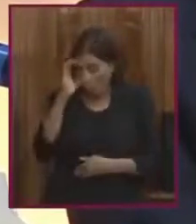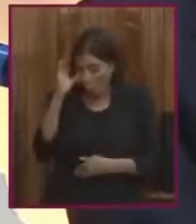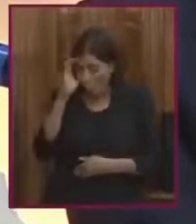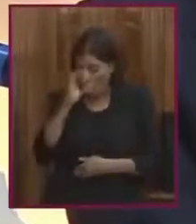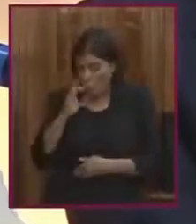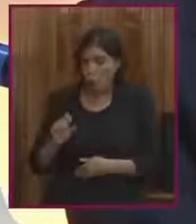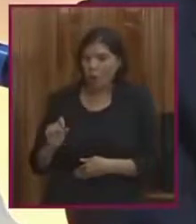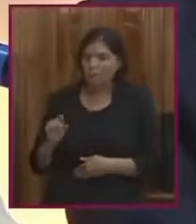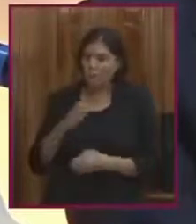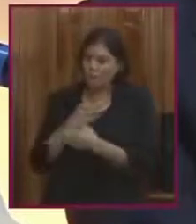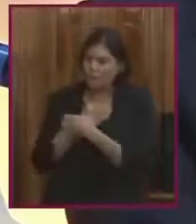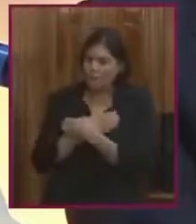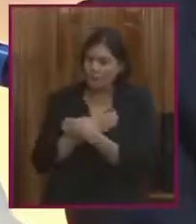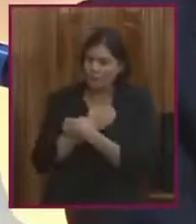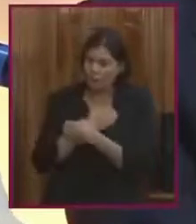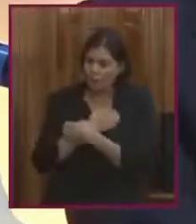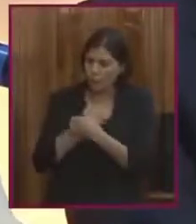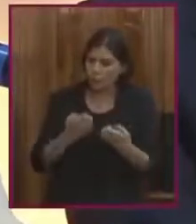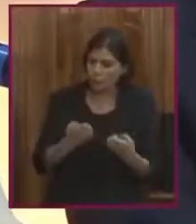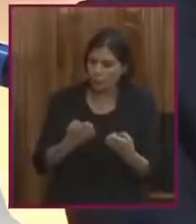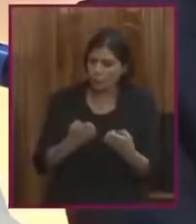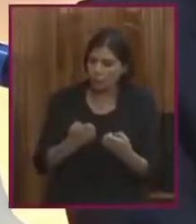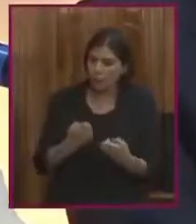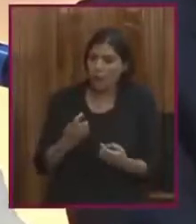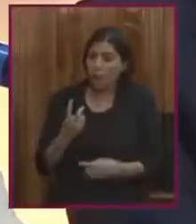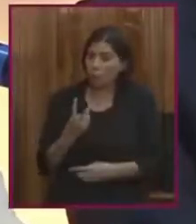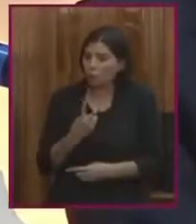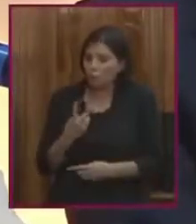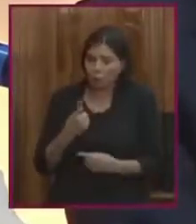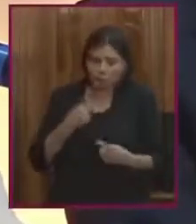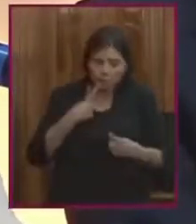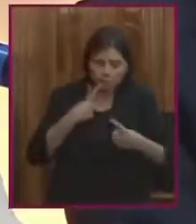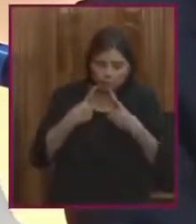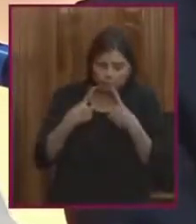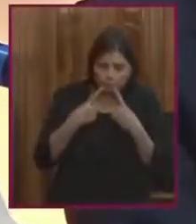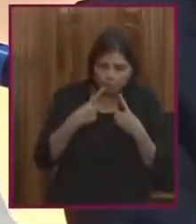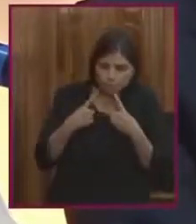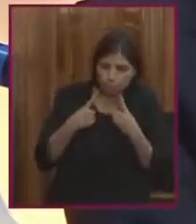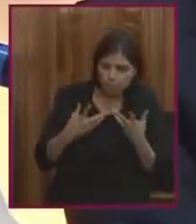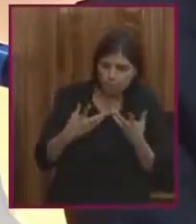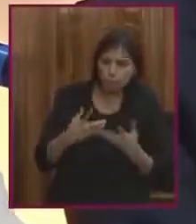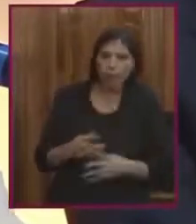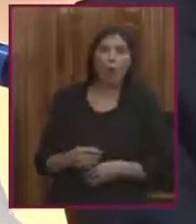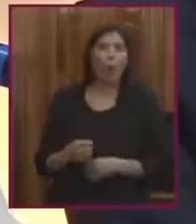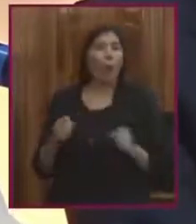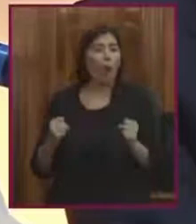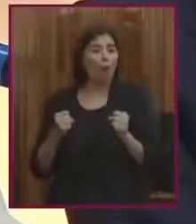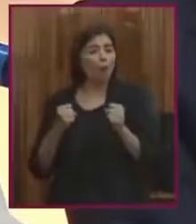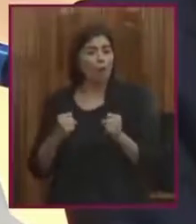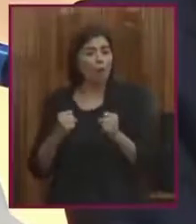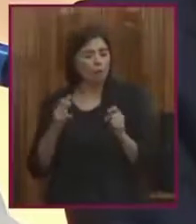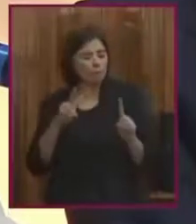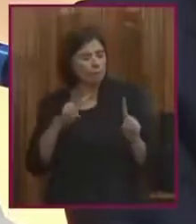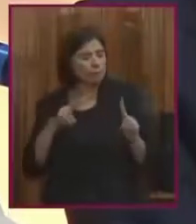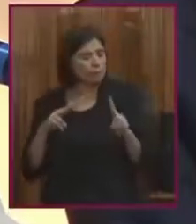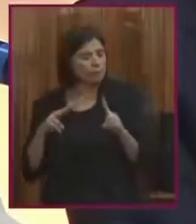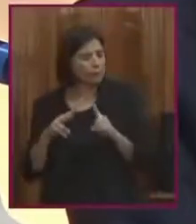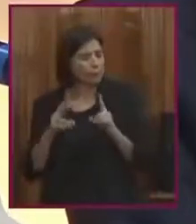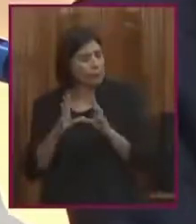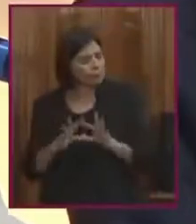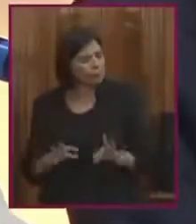estarán debatiéndose en Tlaxcala, ¿sí?, fuertemente con una perspectiva